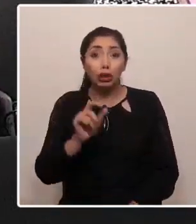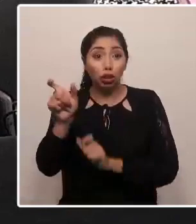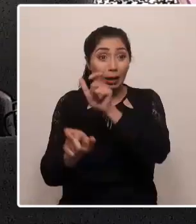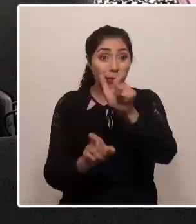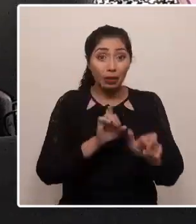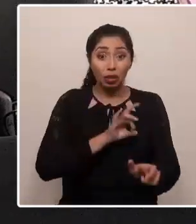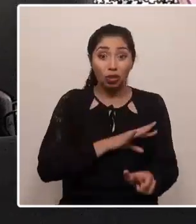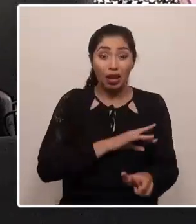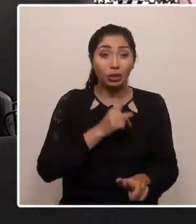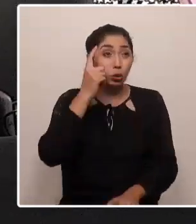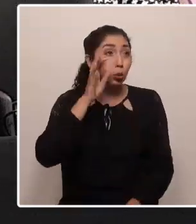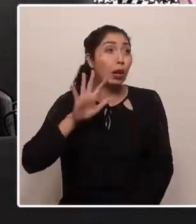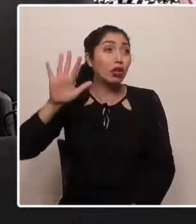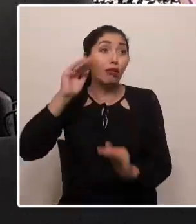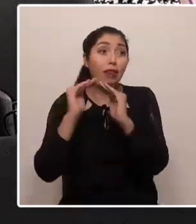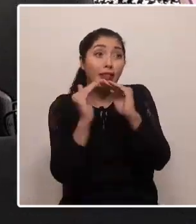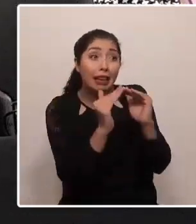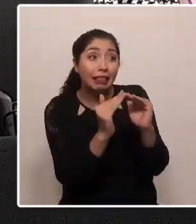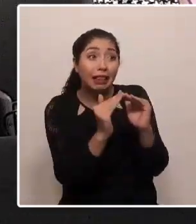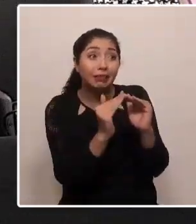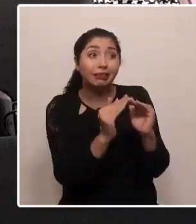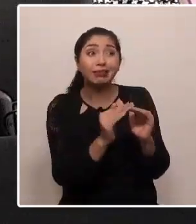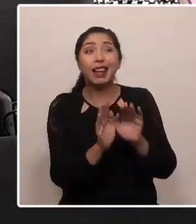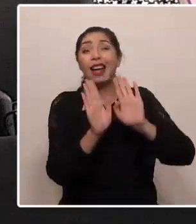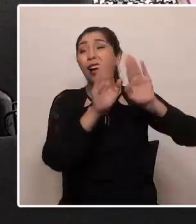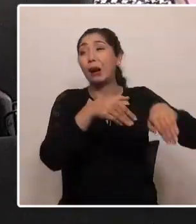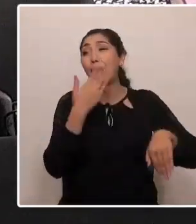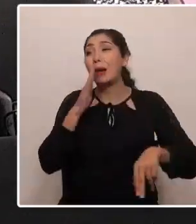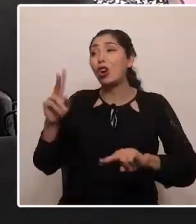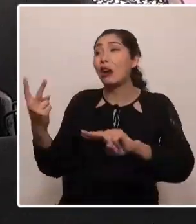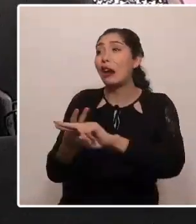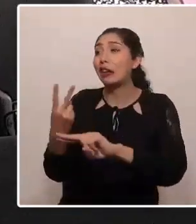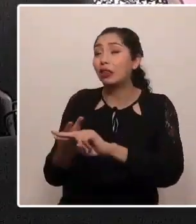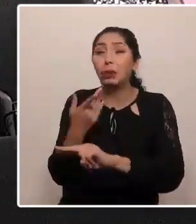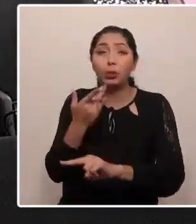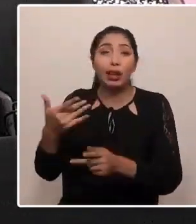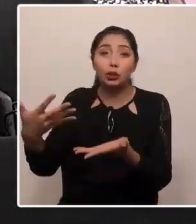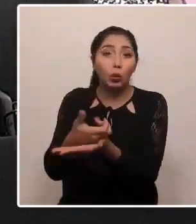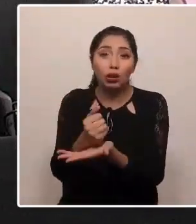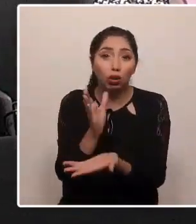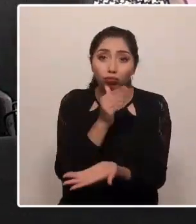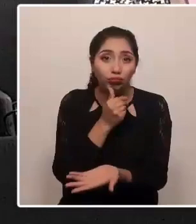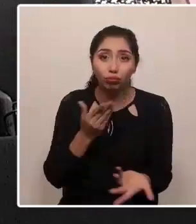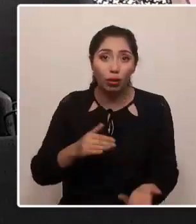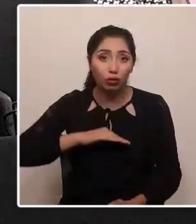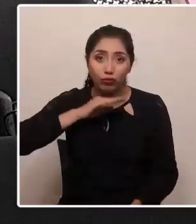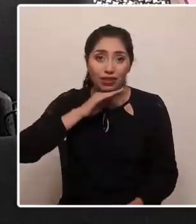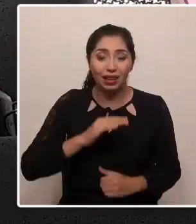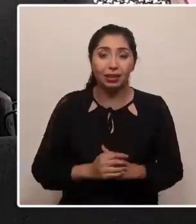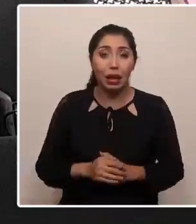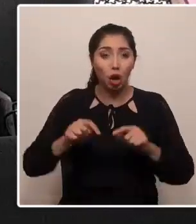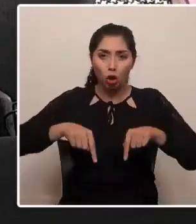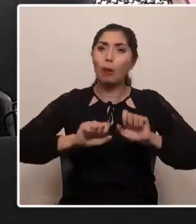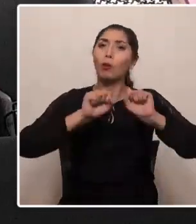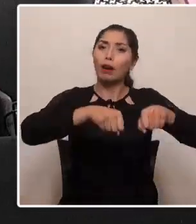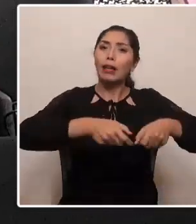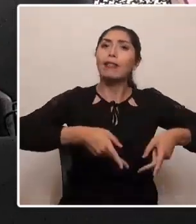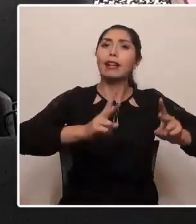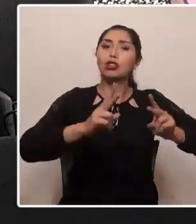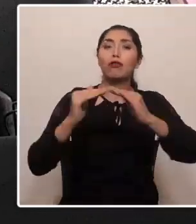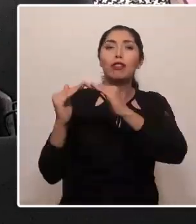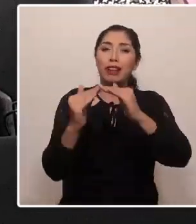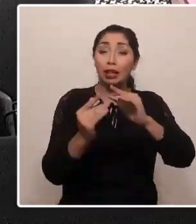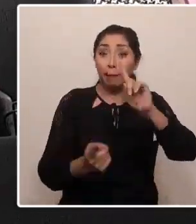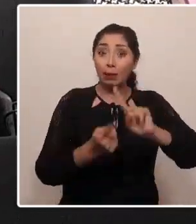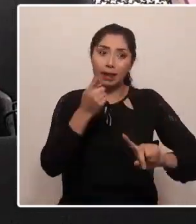de la vivienda propia optando por un arriendo porque, lamentablemente, los sueldos no dan. Hoy aprobaré el derecho a la vivienda, que fue la primera norma que ingresó